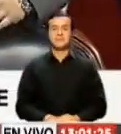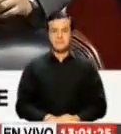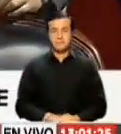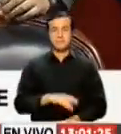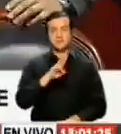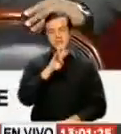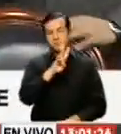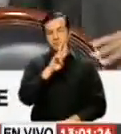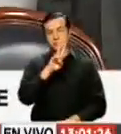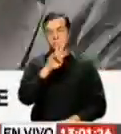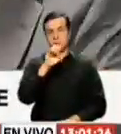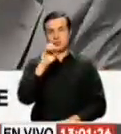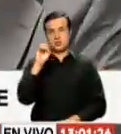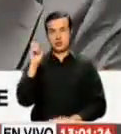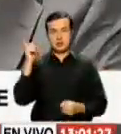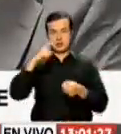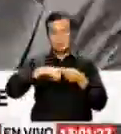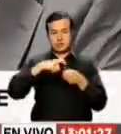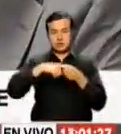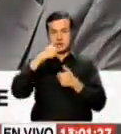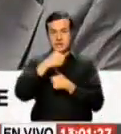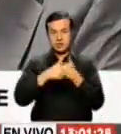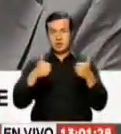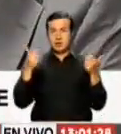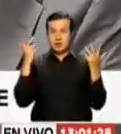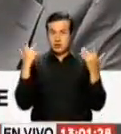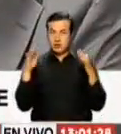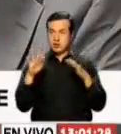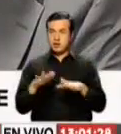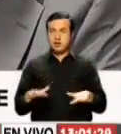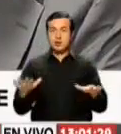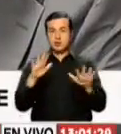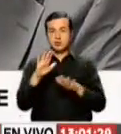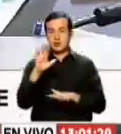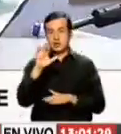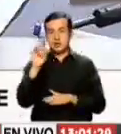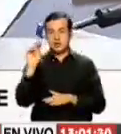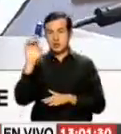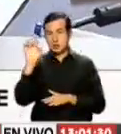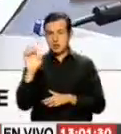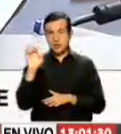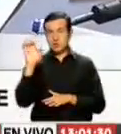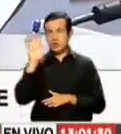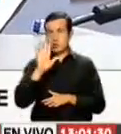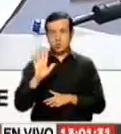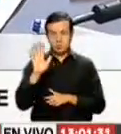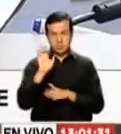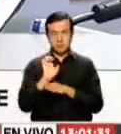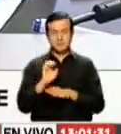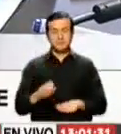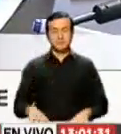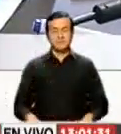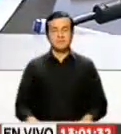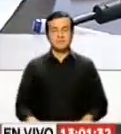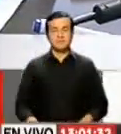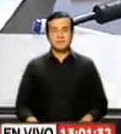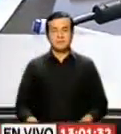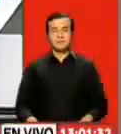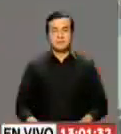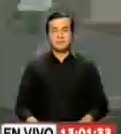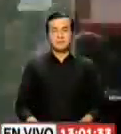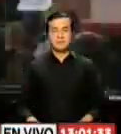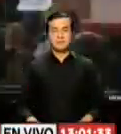Más de 200 inscripciones de candidaturas se registran en el Consejo Nacional Electoral a escala nacional.